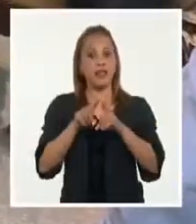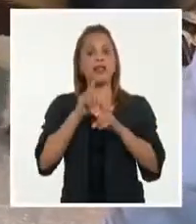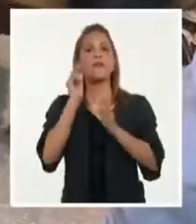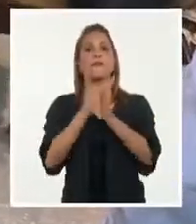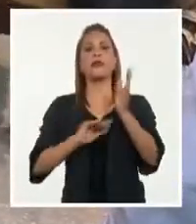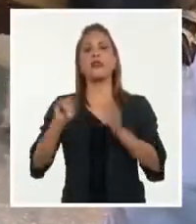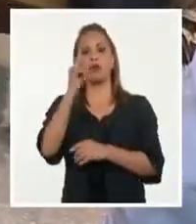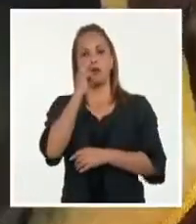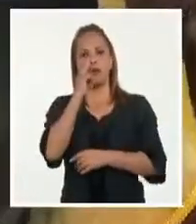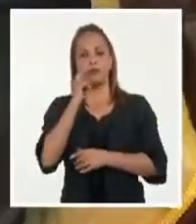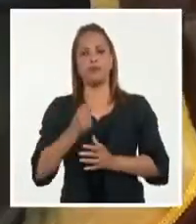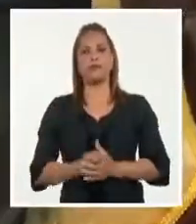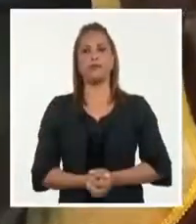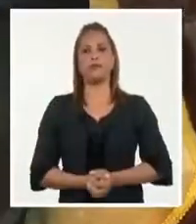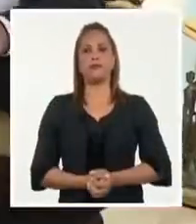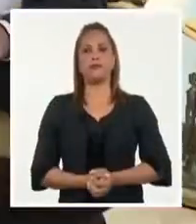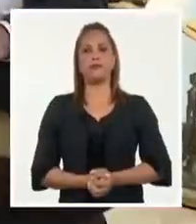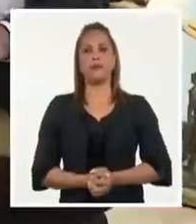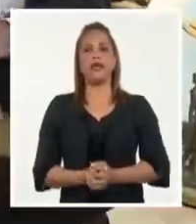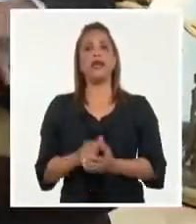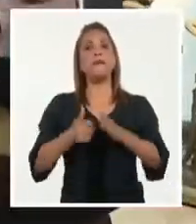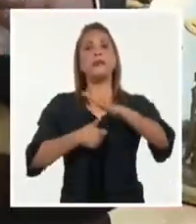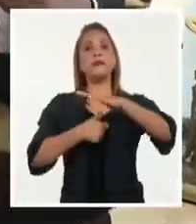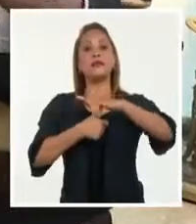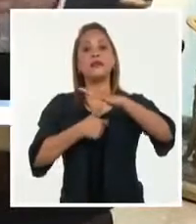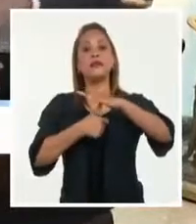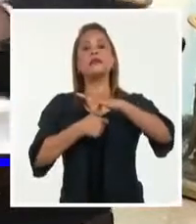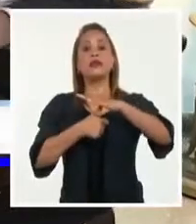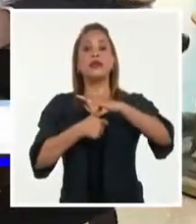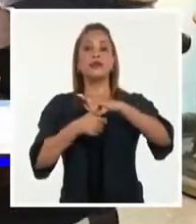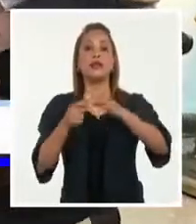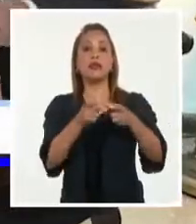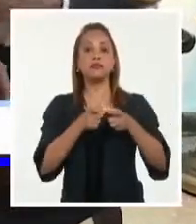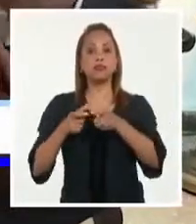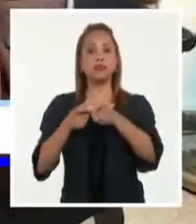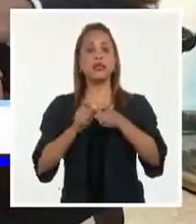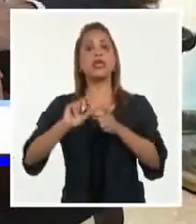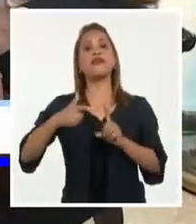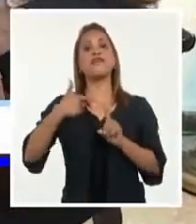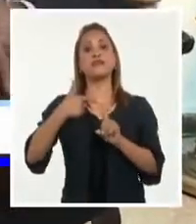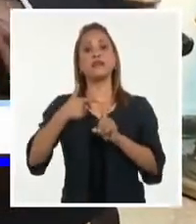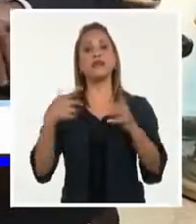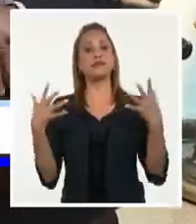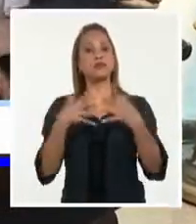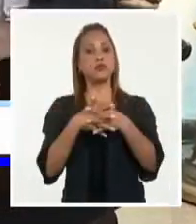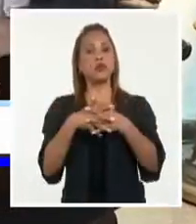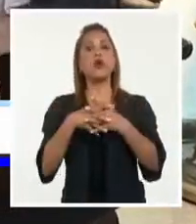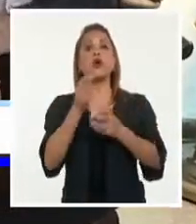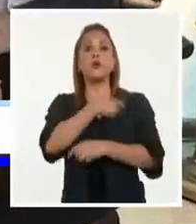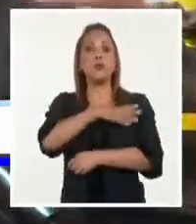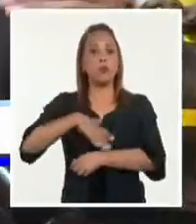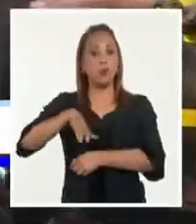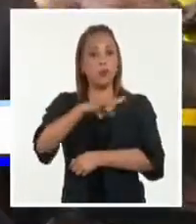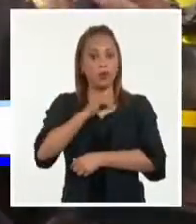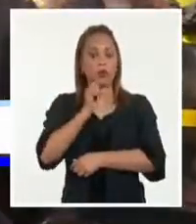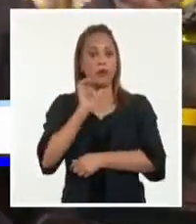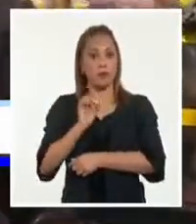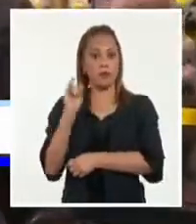giorgio fado presidente de la asociación internacional de bartenders y el vicepresidente de relaciones públicas y comunicación ramón ramírez